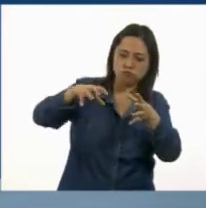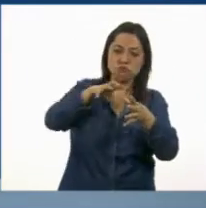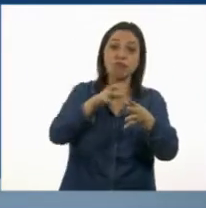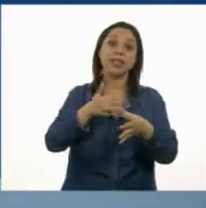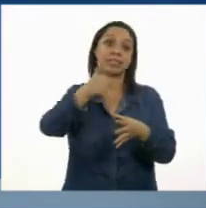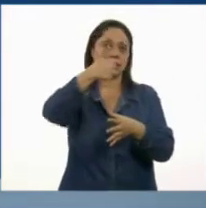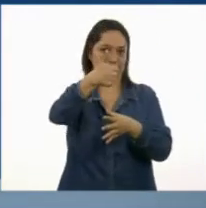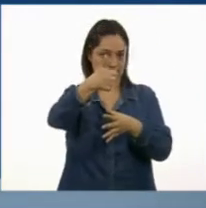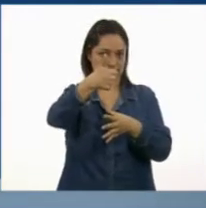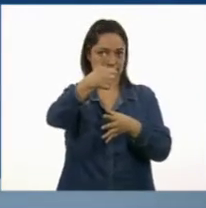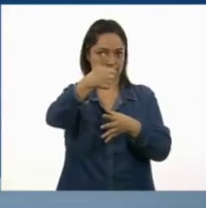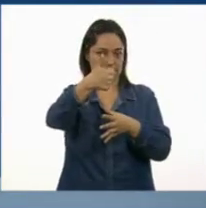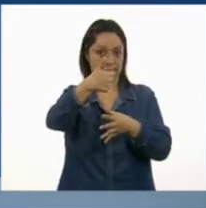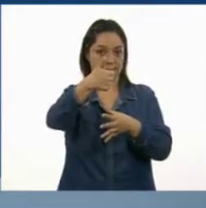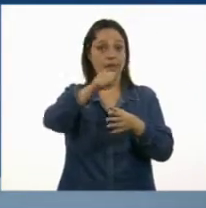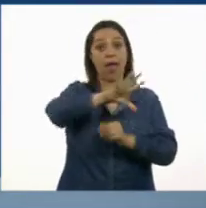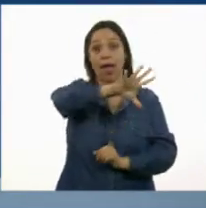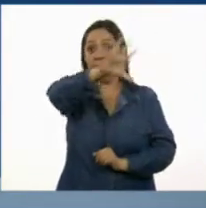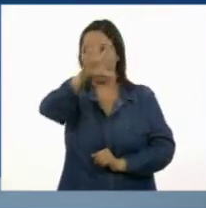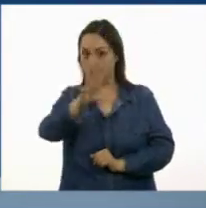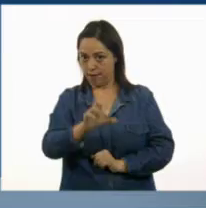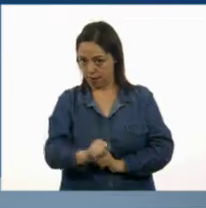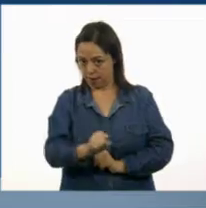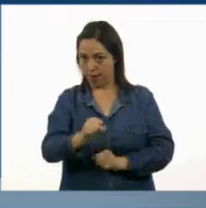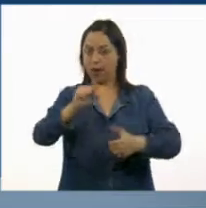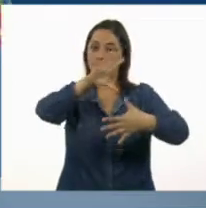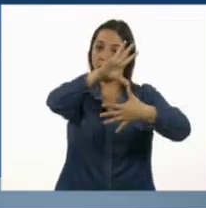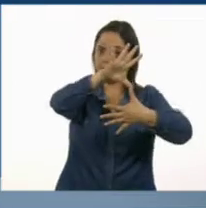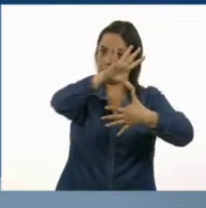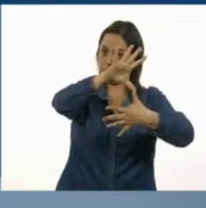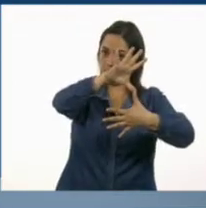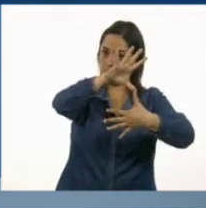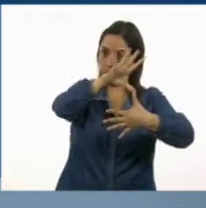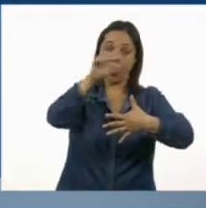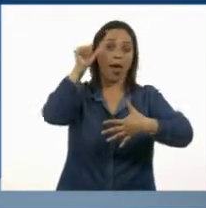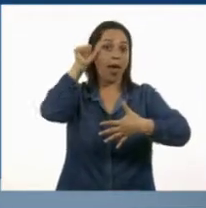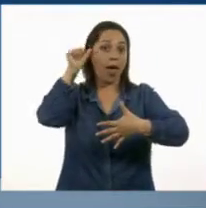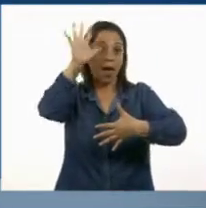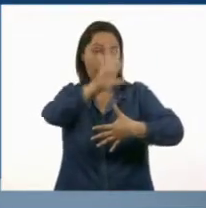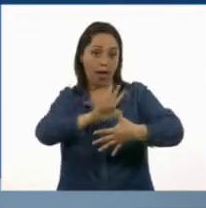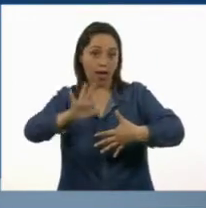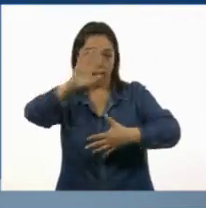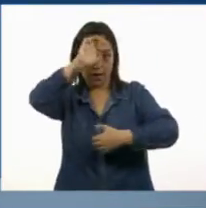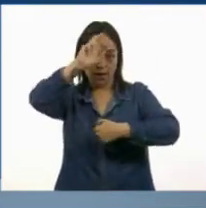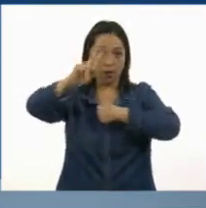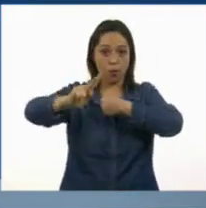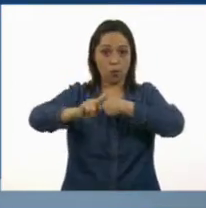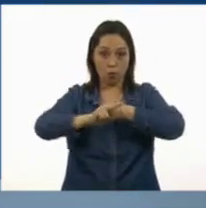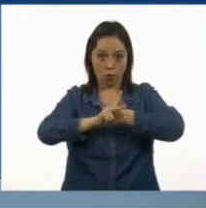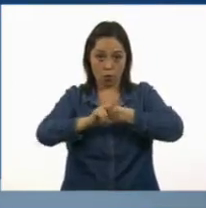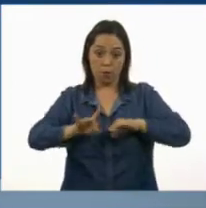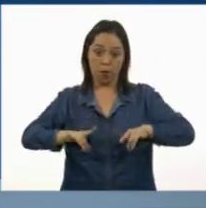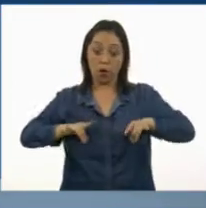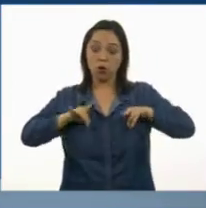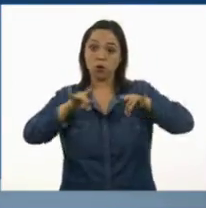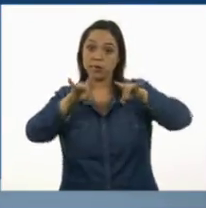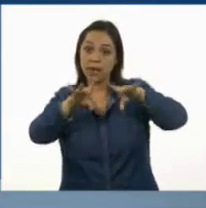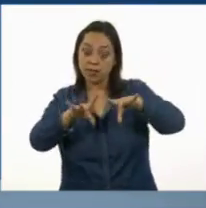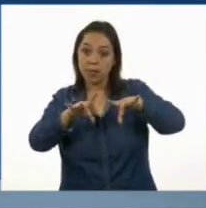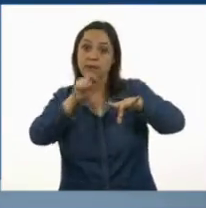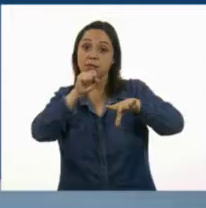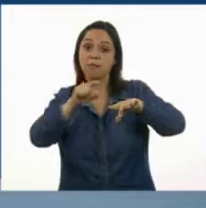6. África, América, Asia, Europa, Oceanía y